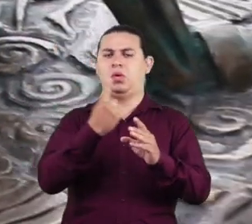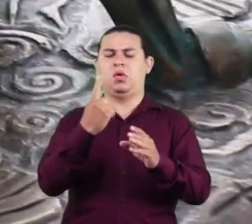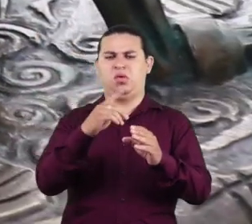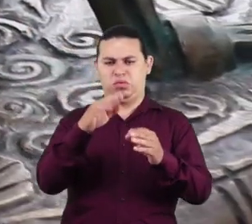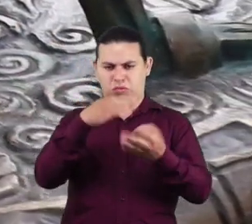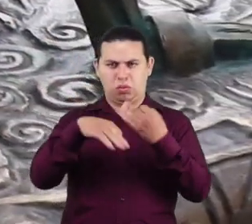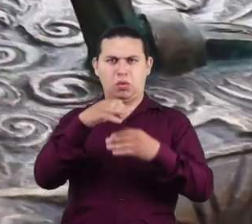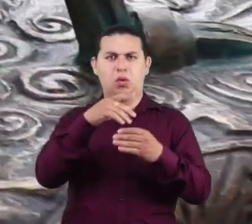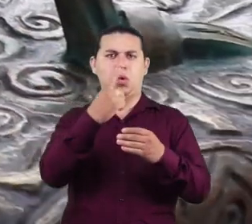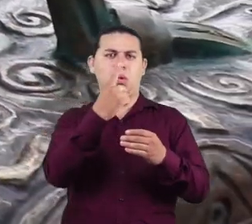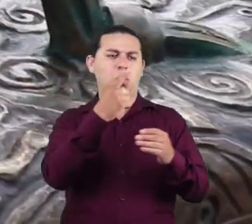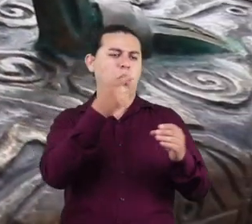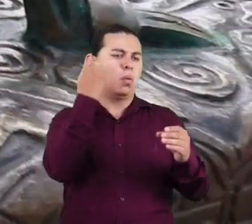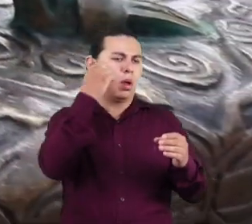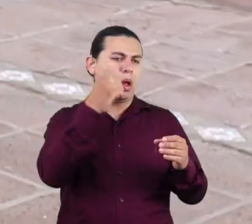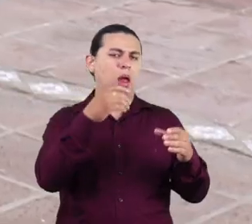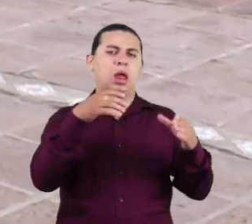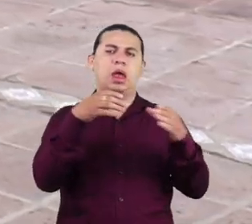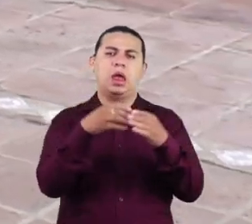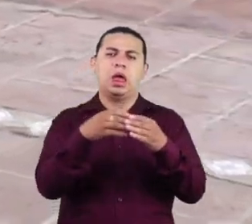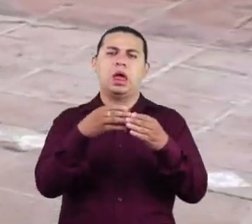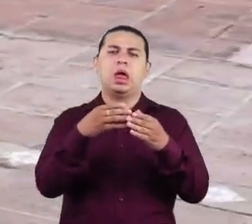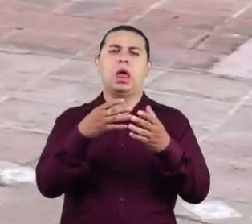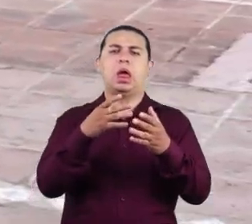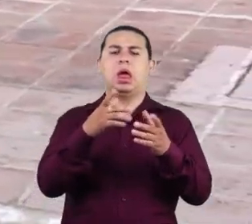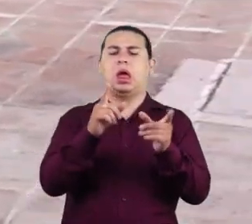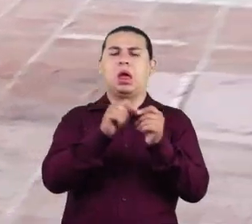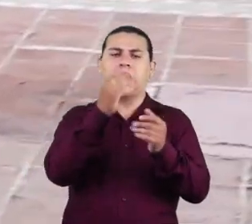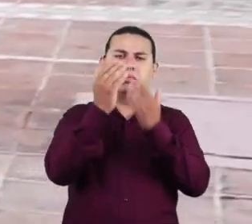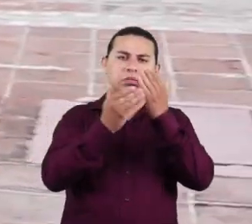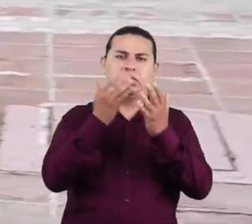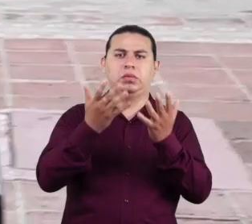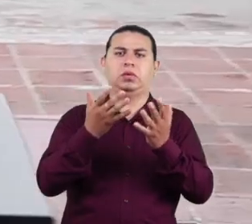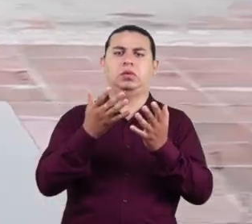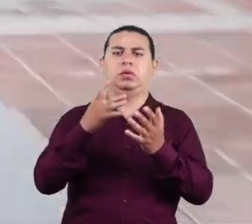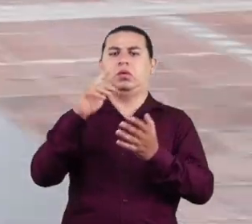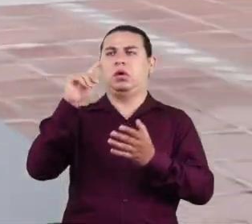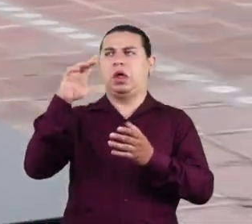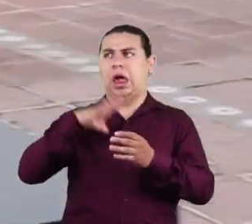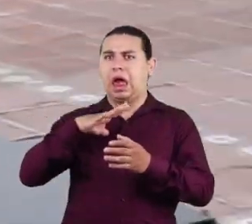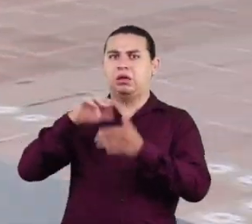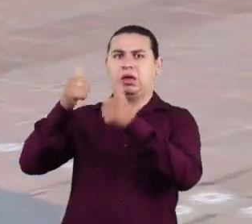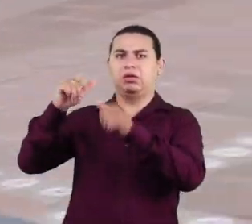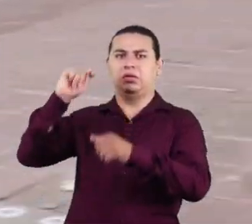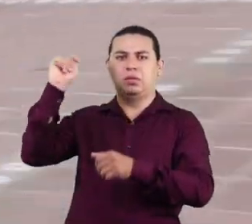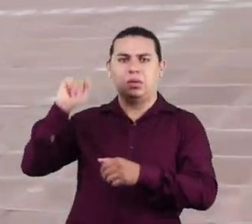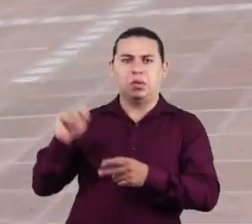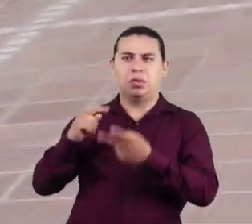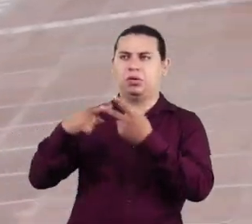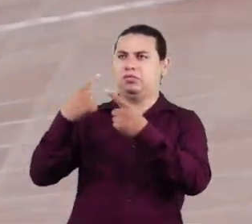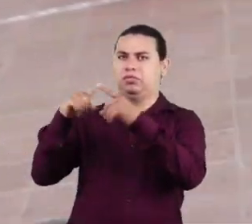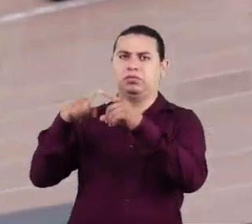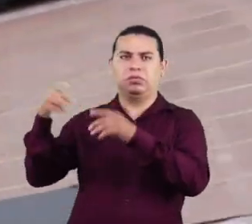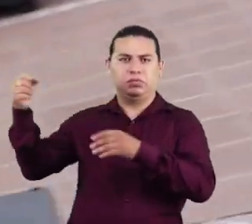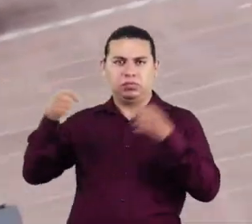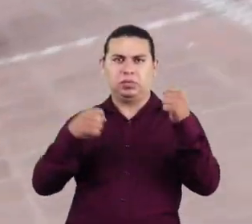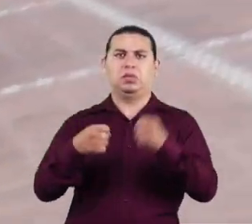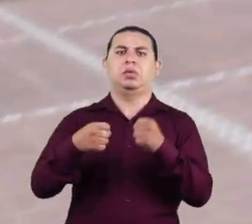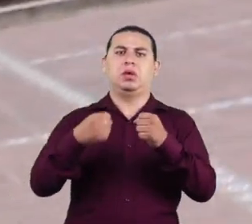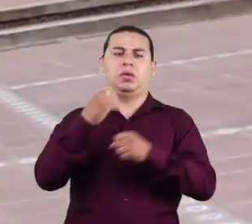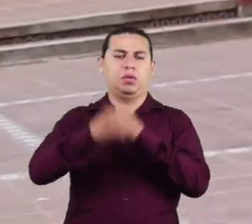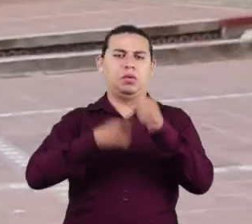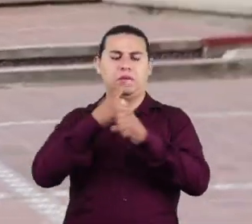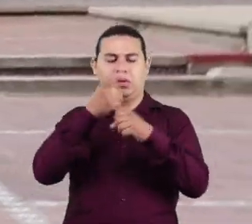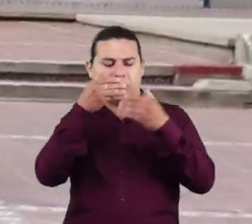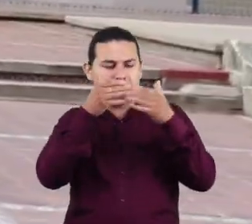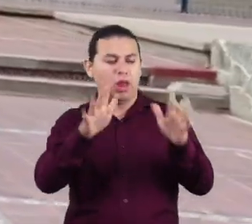de tal manera que en Oaxaca, con grandes artistas como Toledo, como el maestro Fernando Andriachi, nos